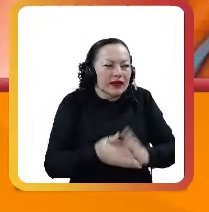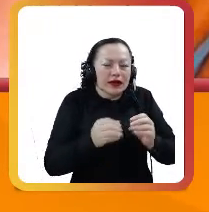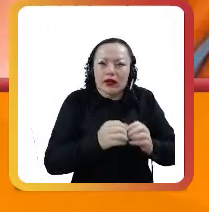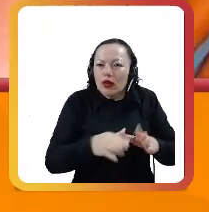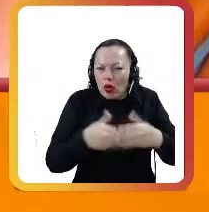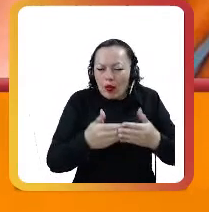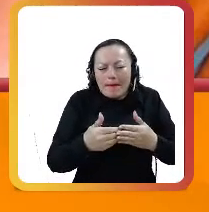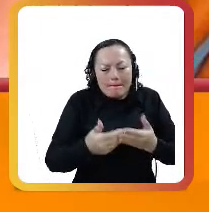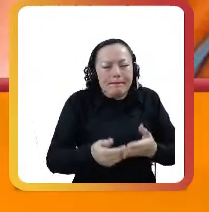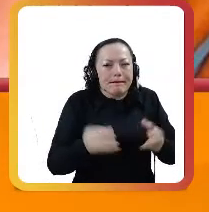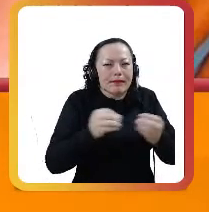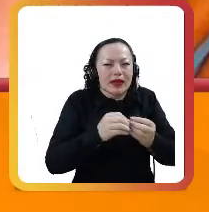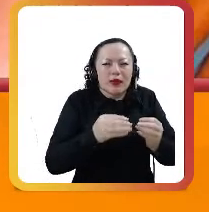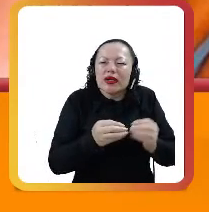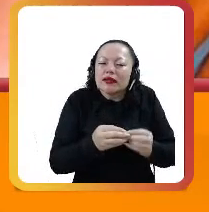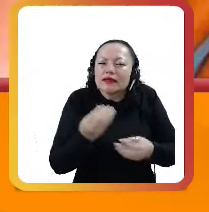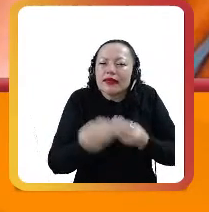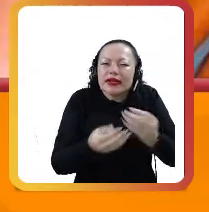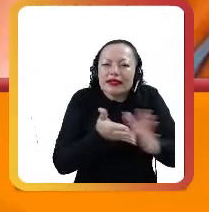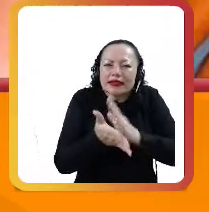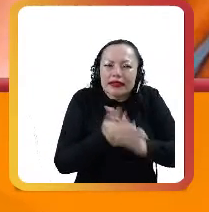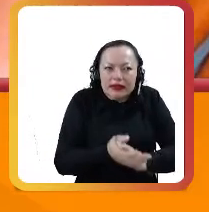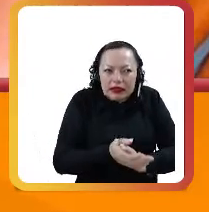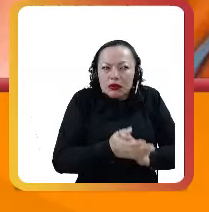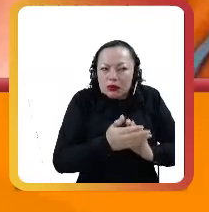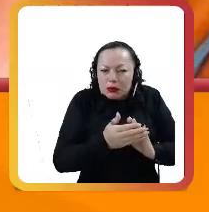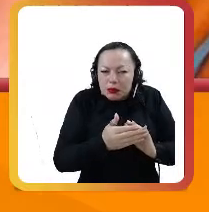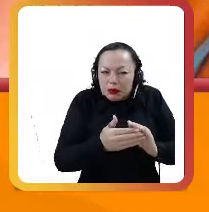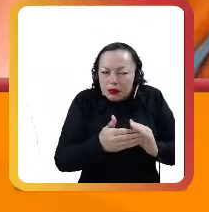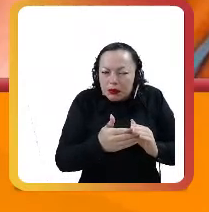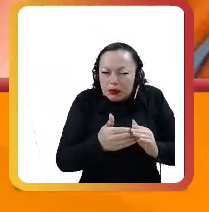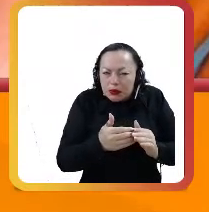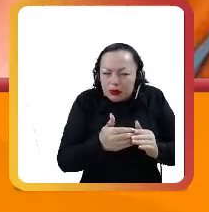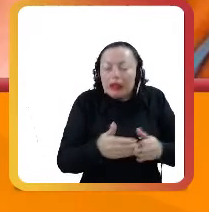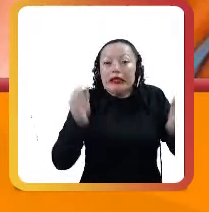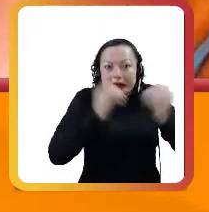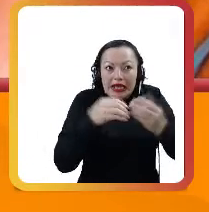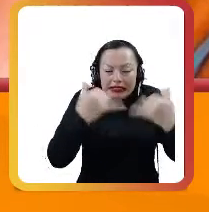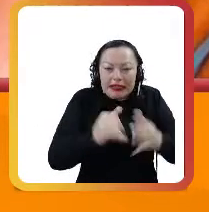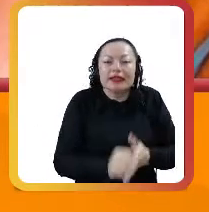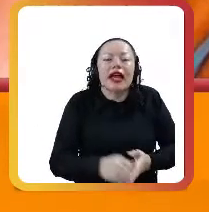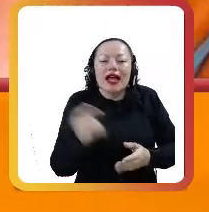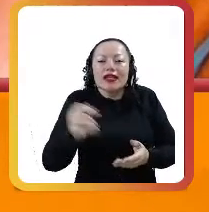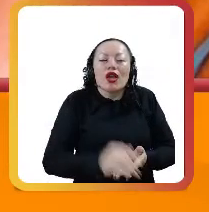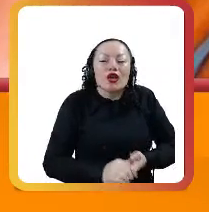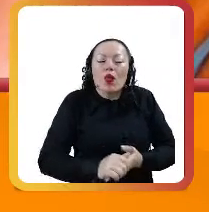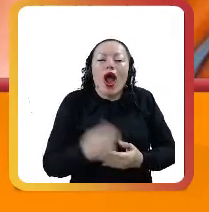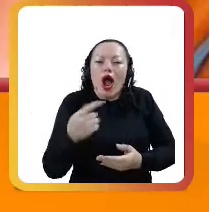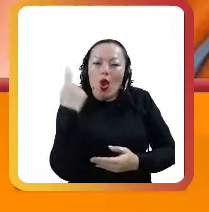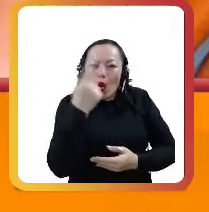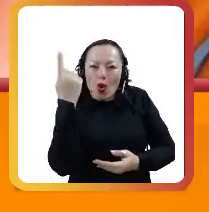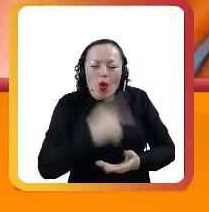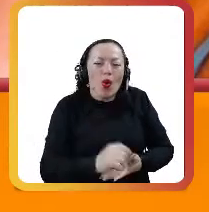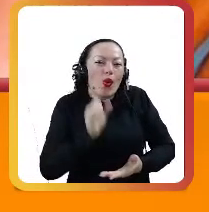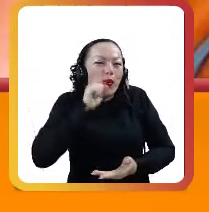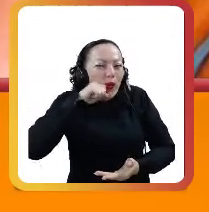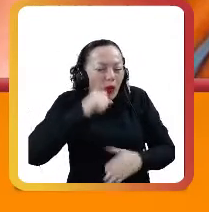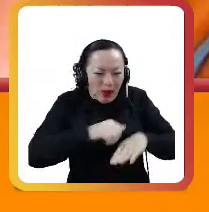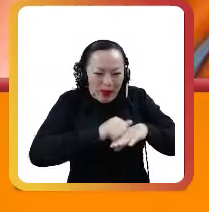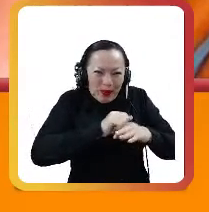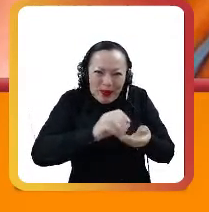poquito, después de que la mezcla esté homogénea, agregamos el jugo de zanahoria y agregamos el